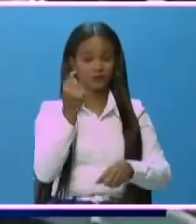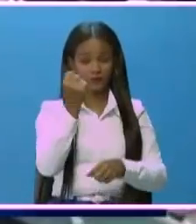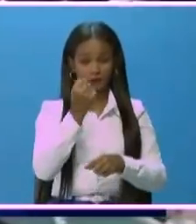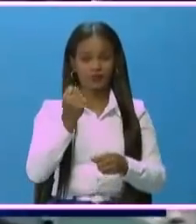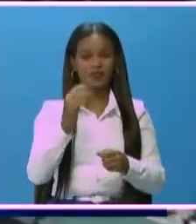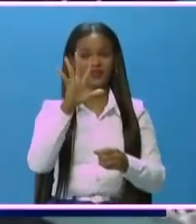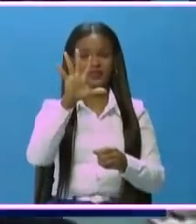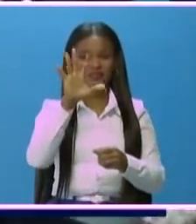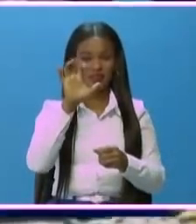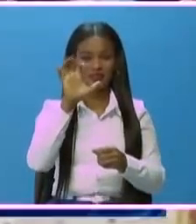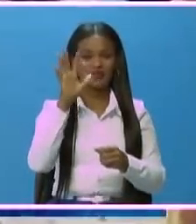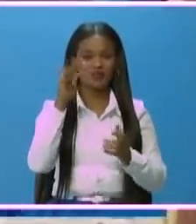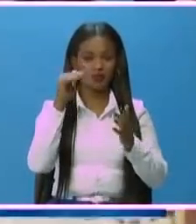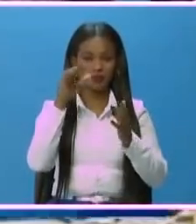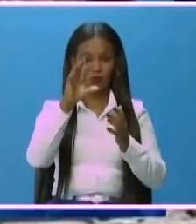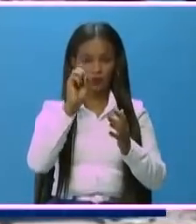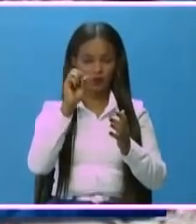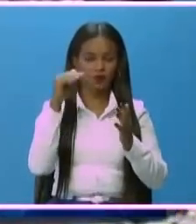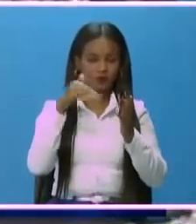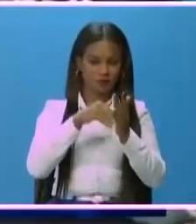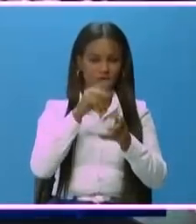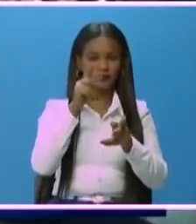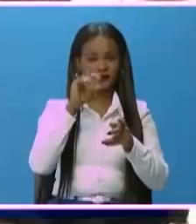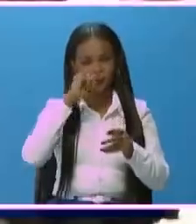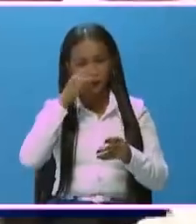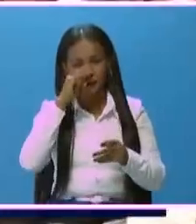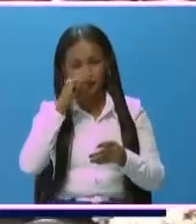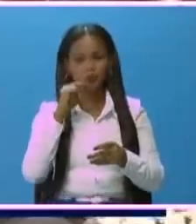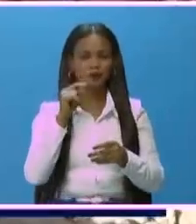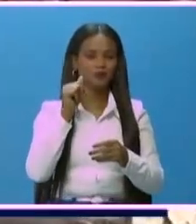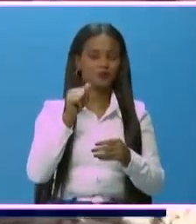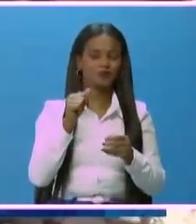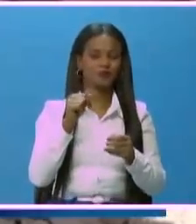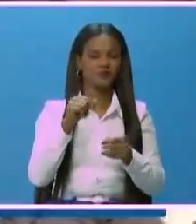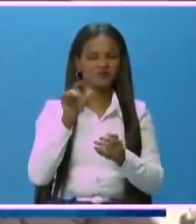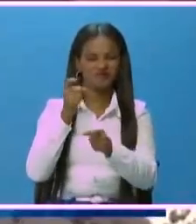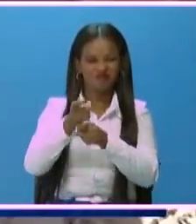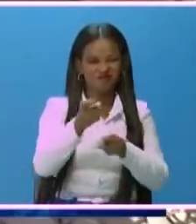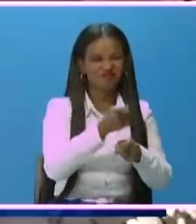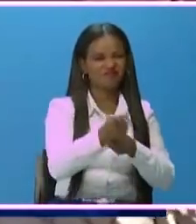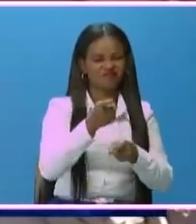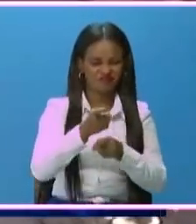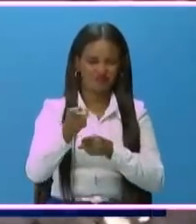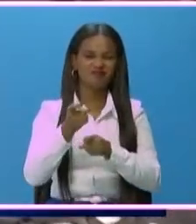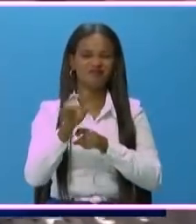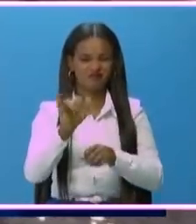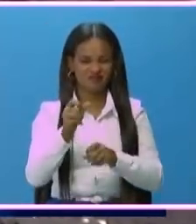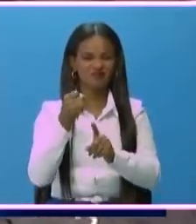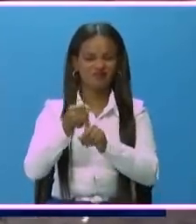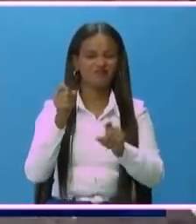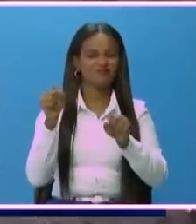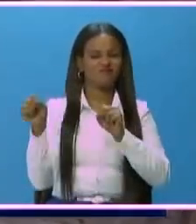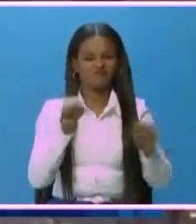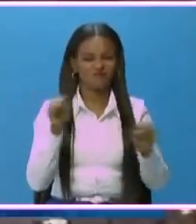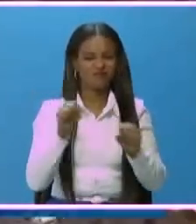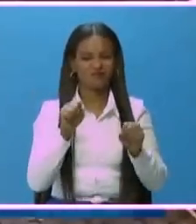unos 540.000 niños y niñas de Haití fueron afectados por el terremoto, pues que